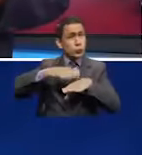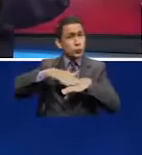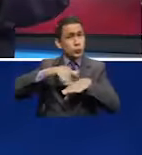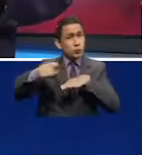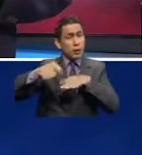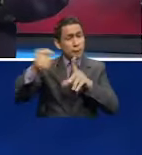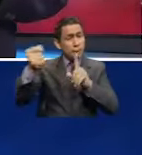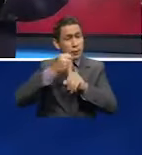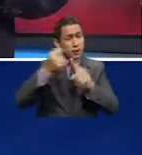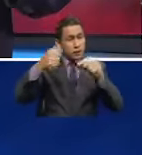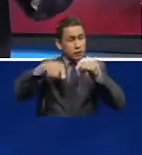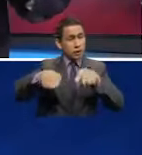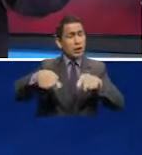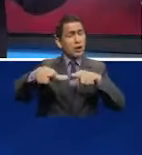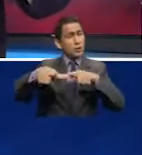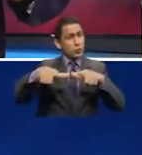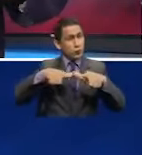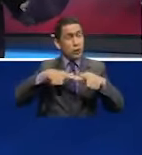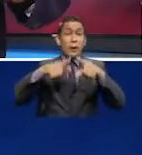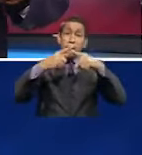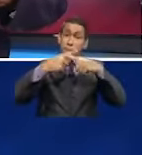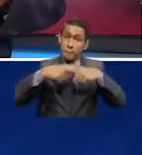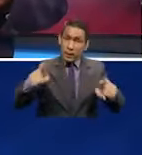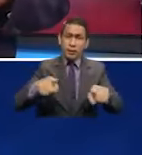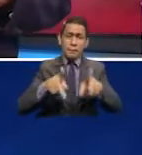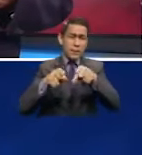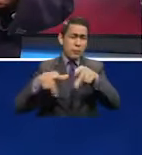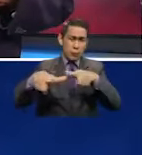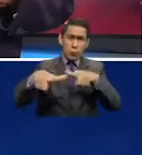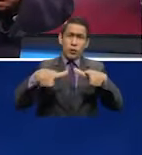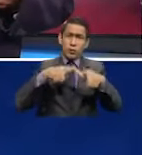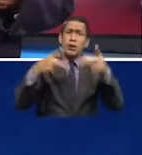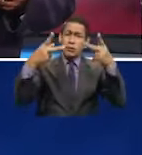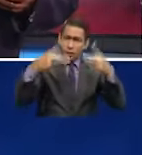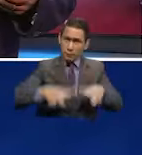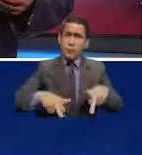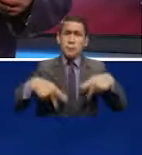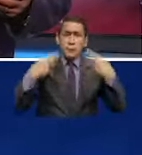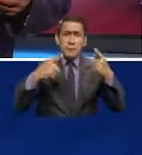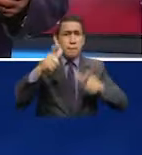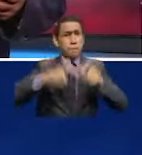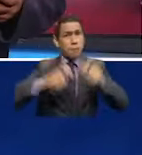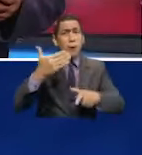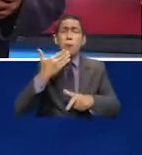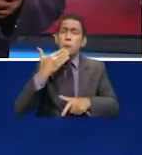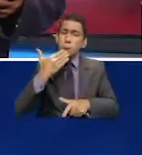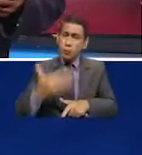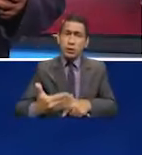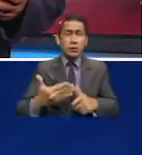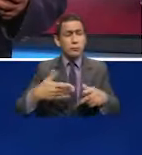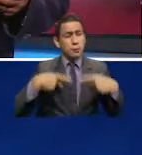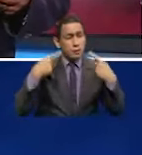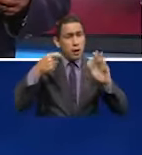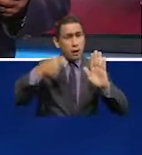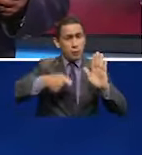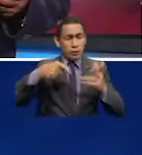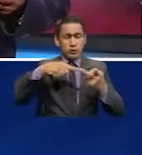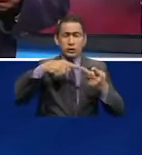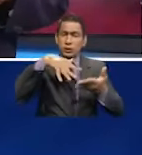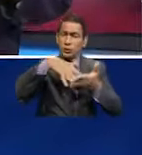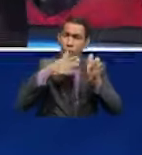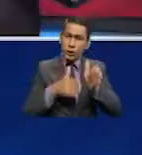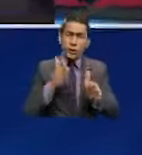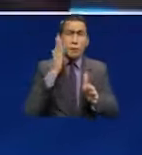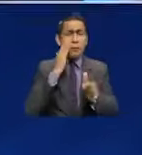todo un sector tan importante de Guayaquil como es Socio Vivienda. Hay gente buena, abogados, estudiantes, madres de